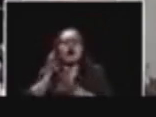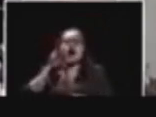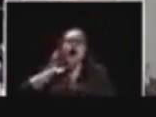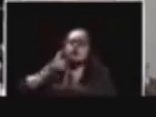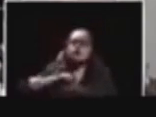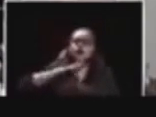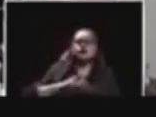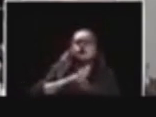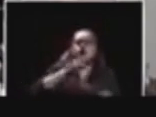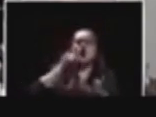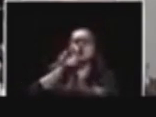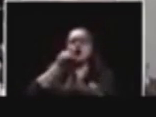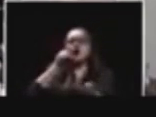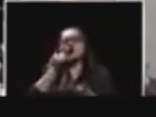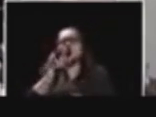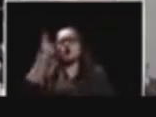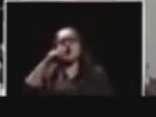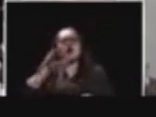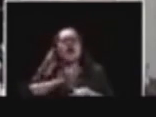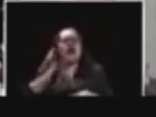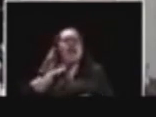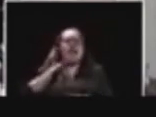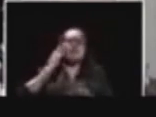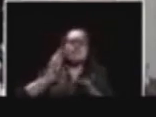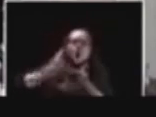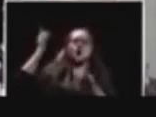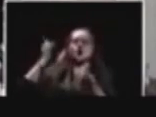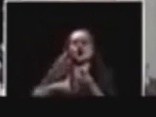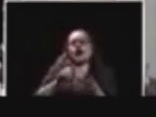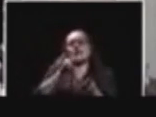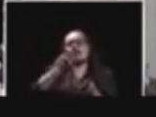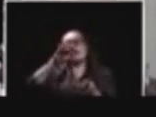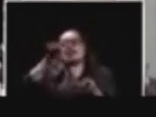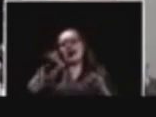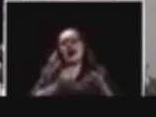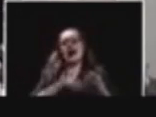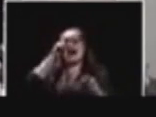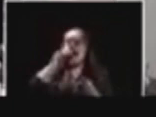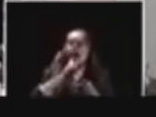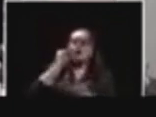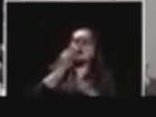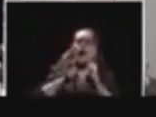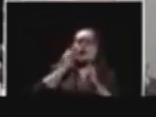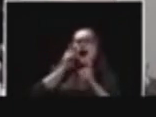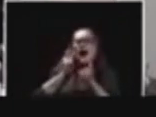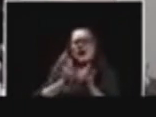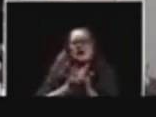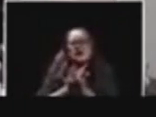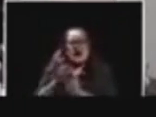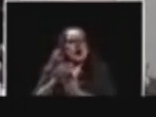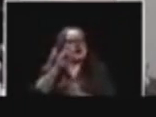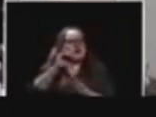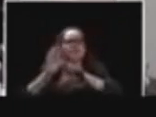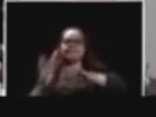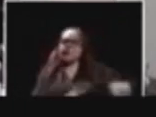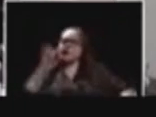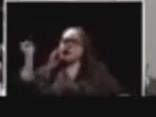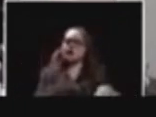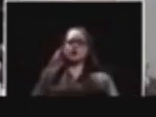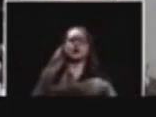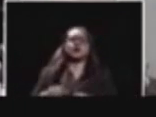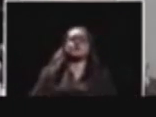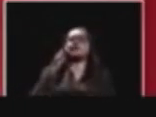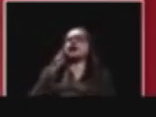incremento de los cobros desmedidos por fotomultas, predial y agua, entre otros. Se termina con